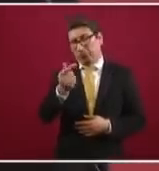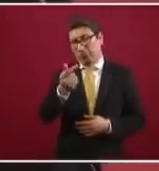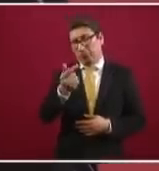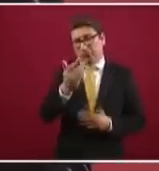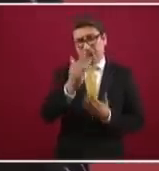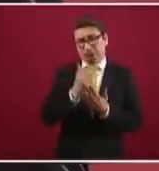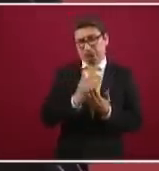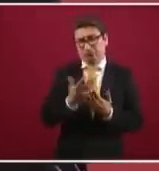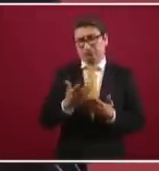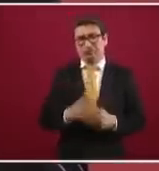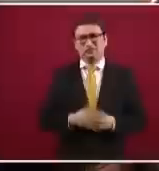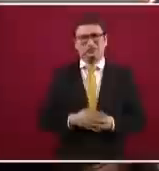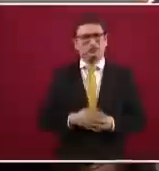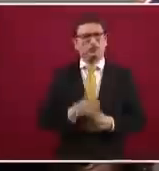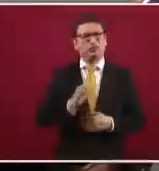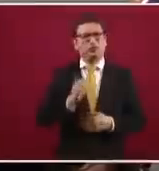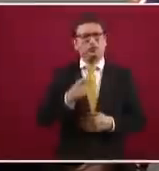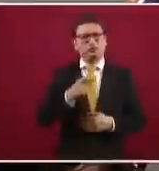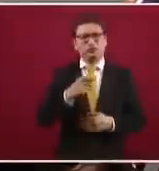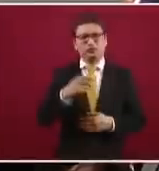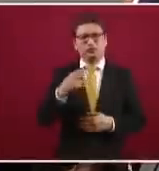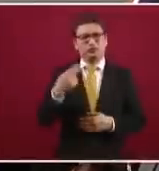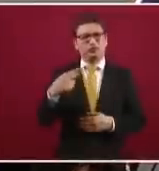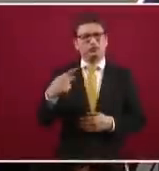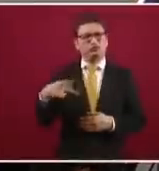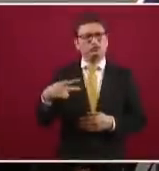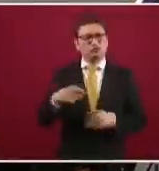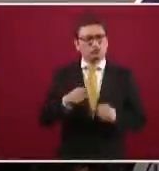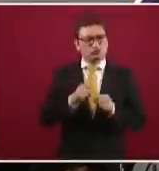¿Cómo se llamaba su sobrino